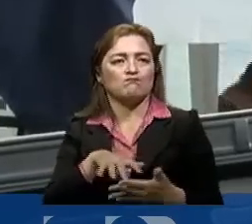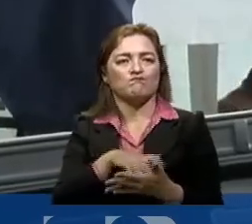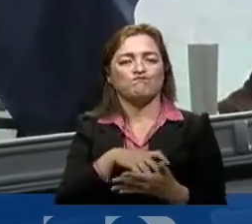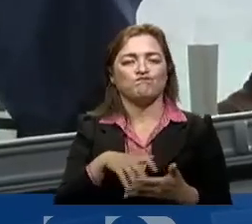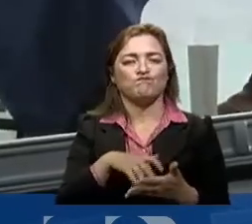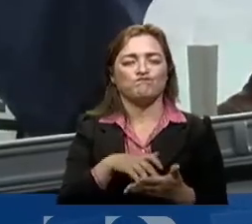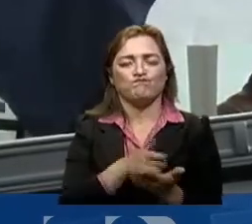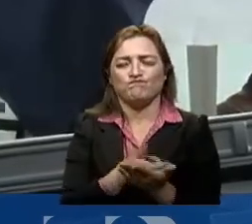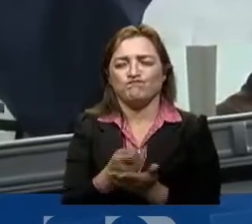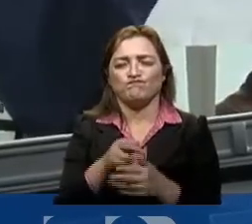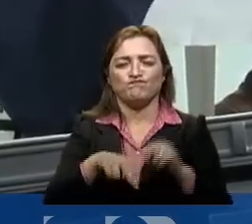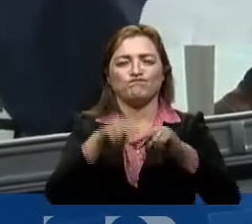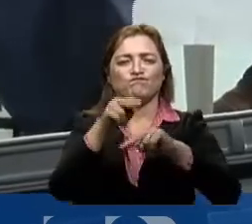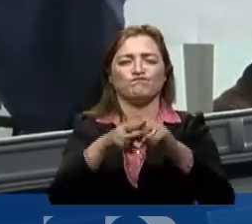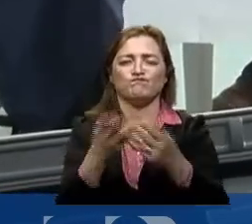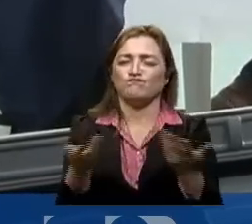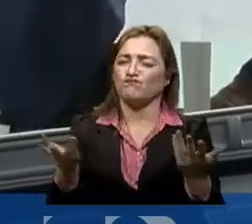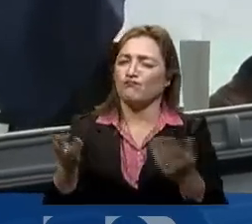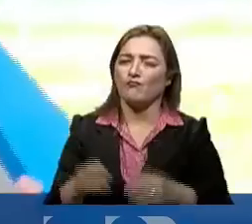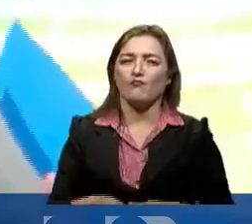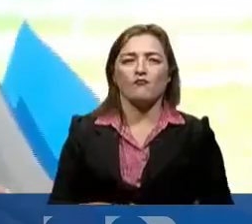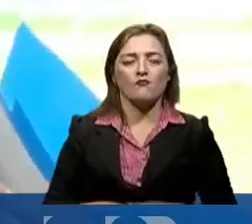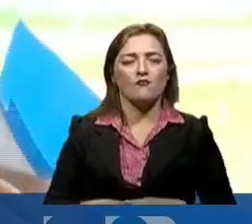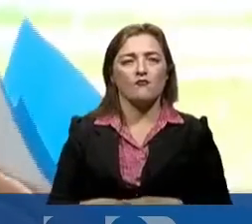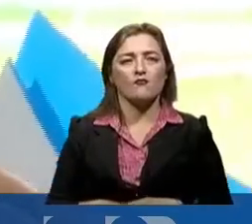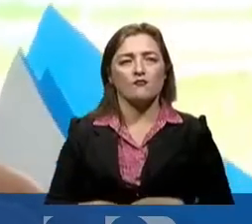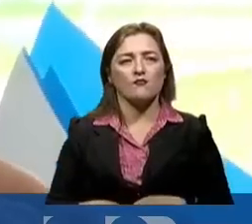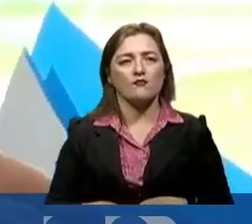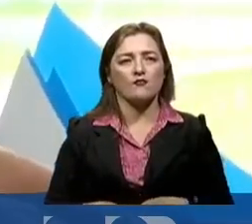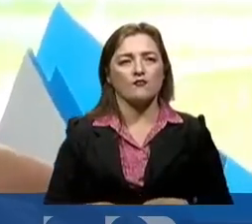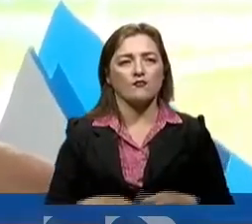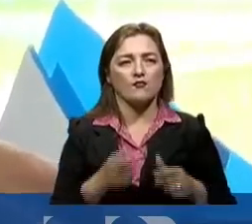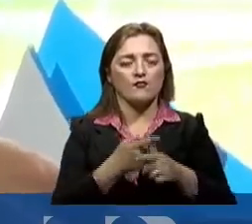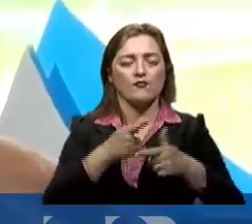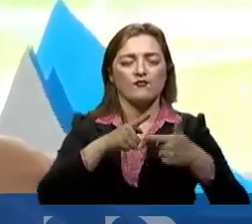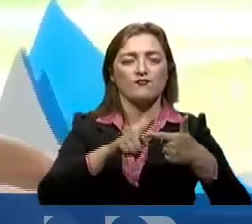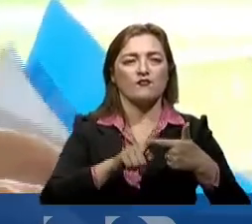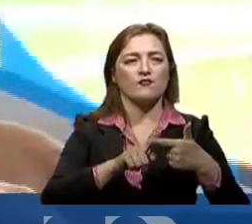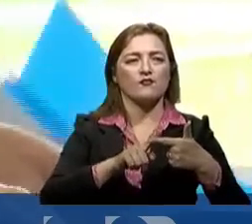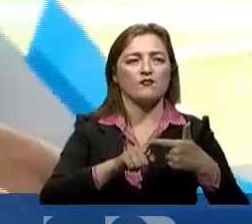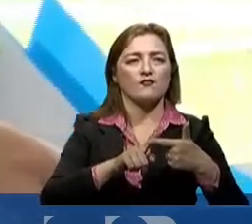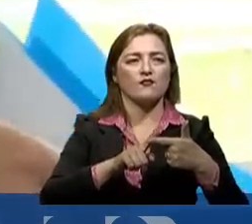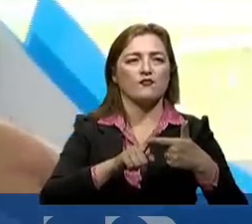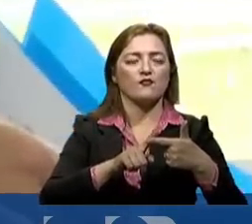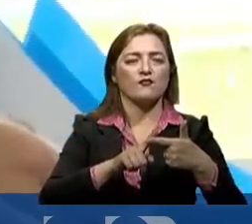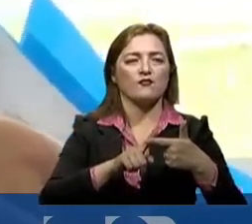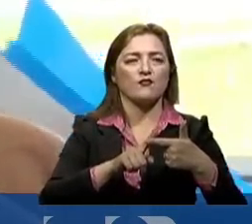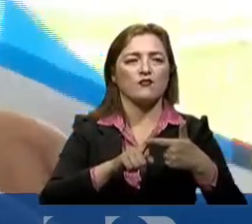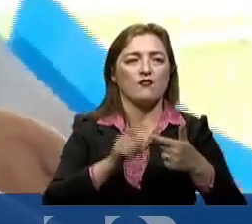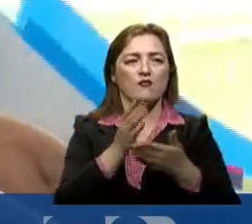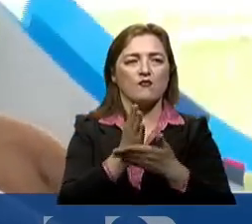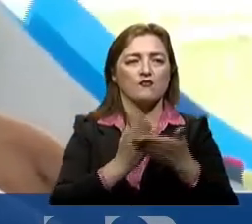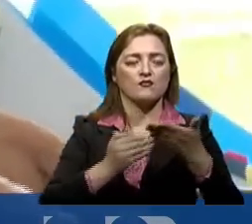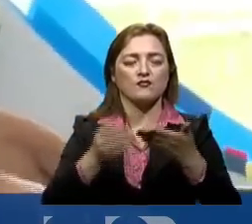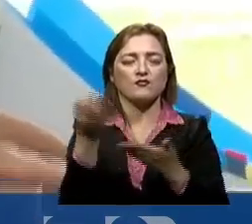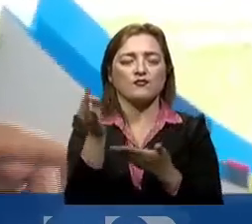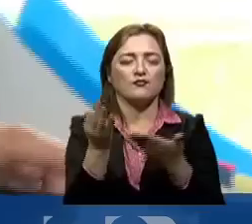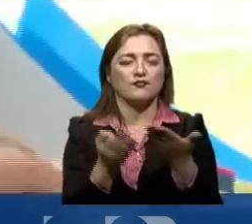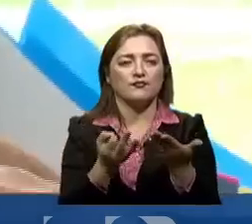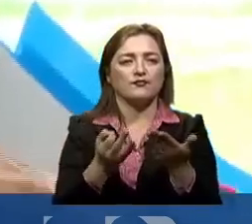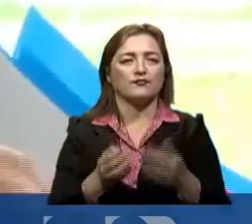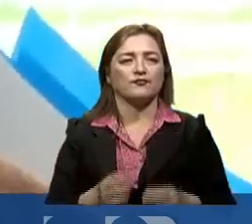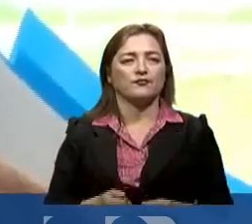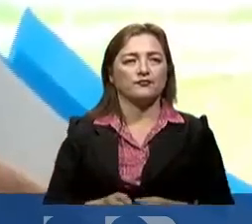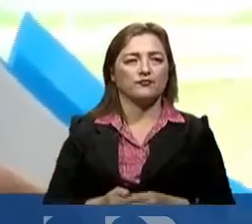cuestionaron la baja ejecución de las empresas municipales. En promedio se ejecutaron los dos tercios, es decir, un tercio del presupuesto no se ha